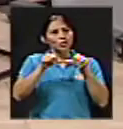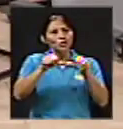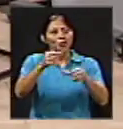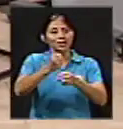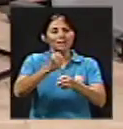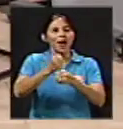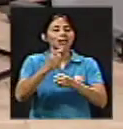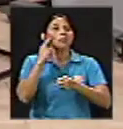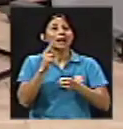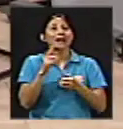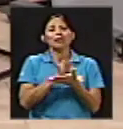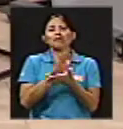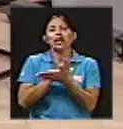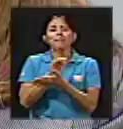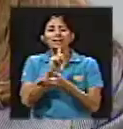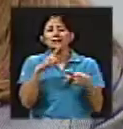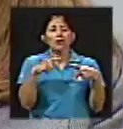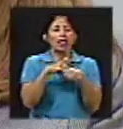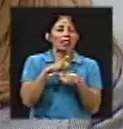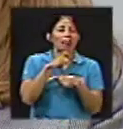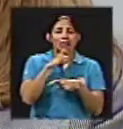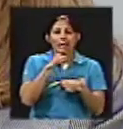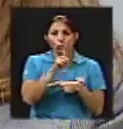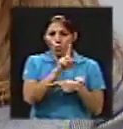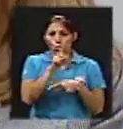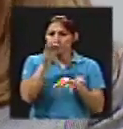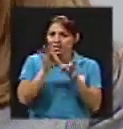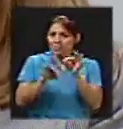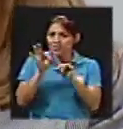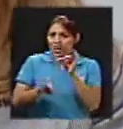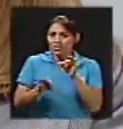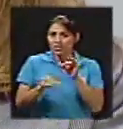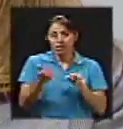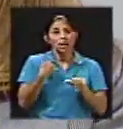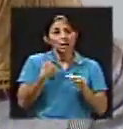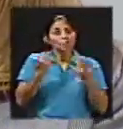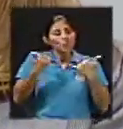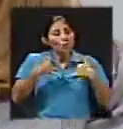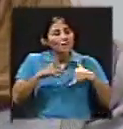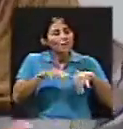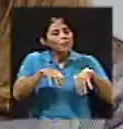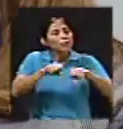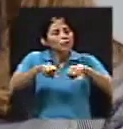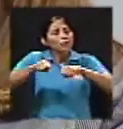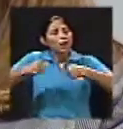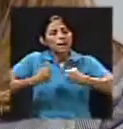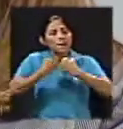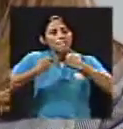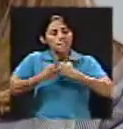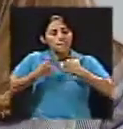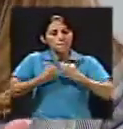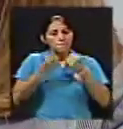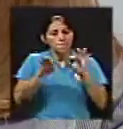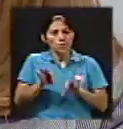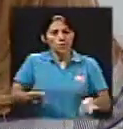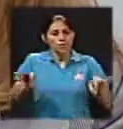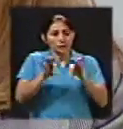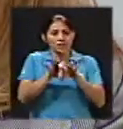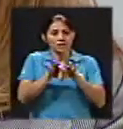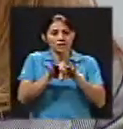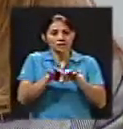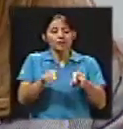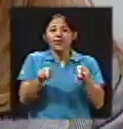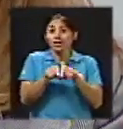de trámites. Es decir, tenemos una serie de desafíos importantes en competitividad que, aunados a los desafíos en el campo de mejorar las